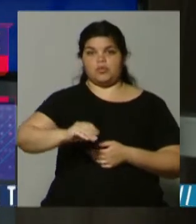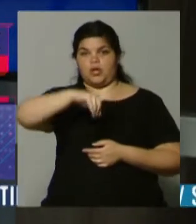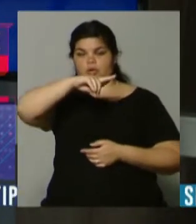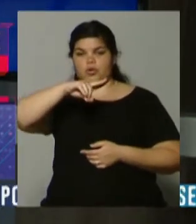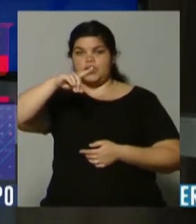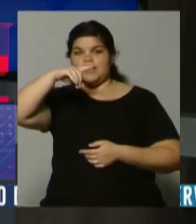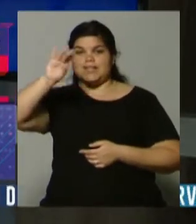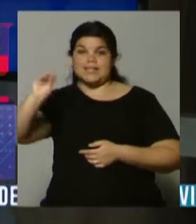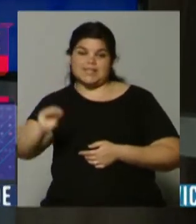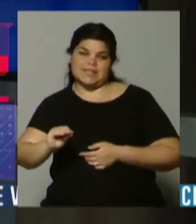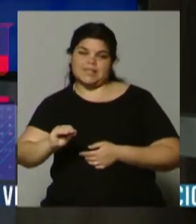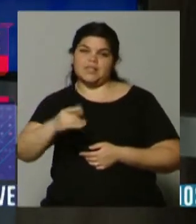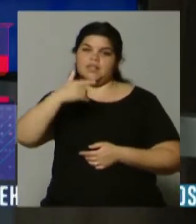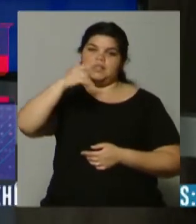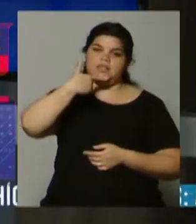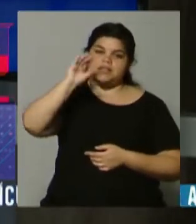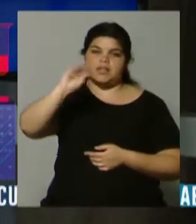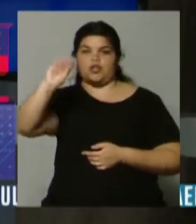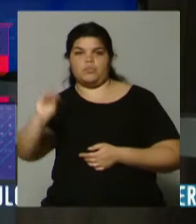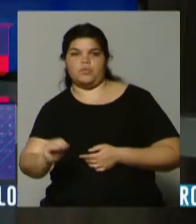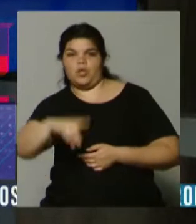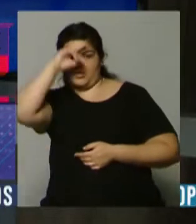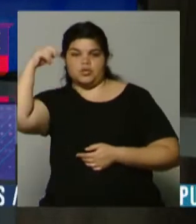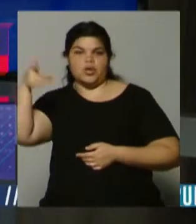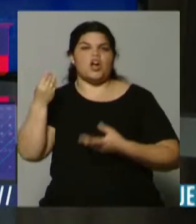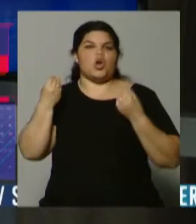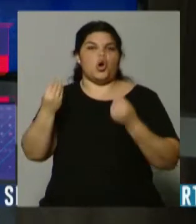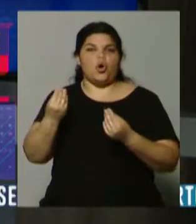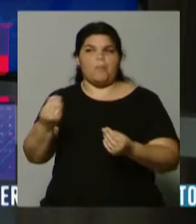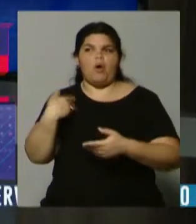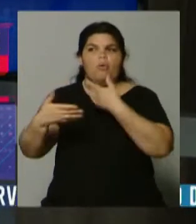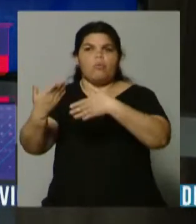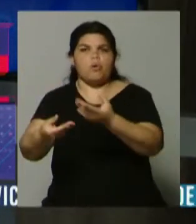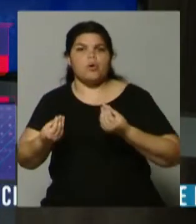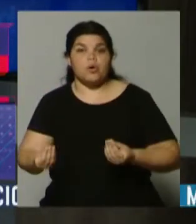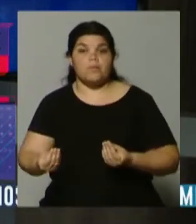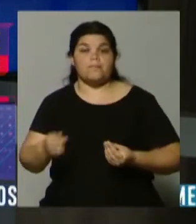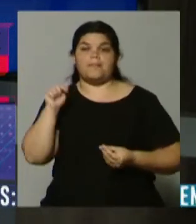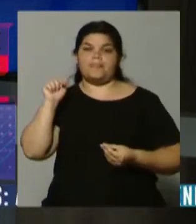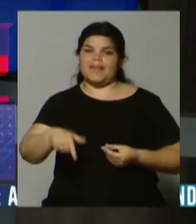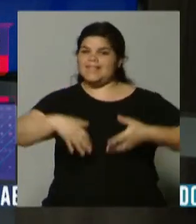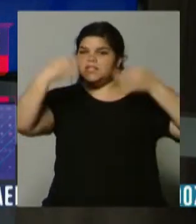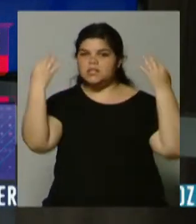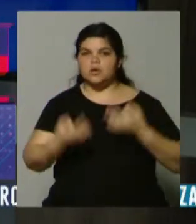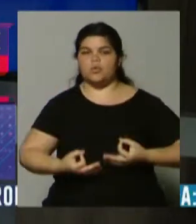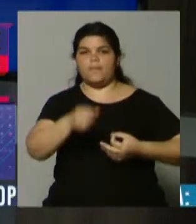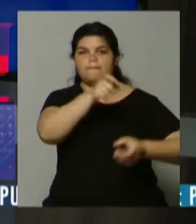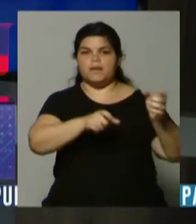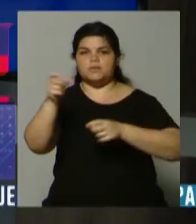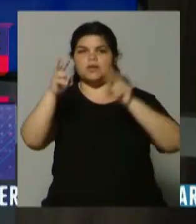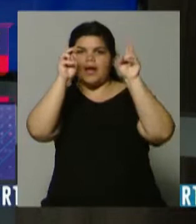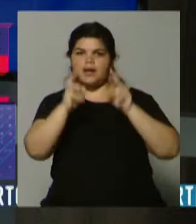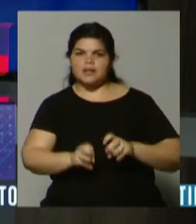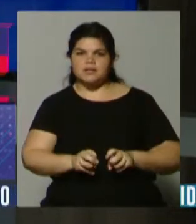caos económico que vino después de esa elección, cómo fue procesado y leído por el electorado. Creo que va a haber mucho énfasis, o vamos a ver los analistas políticos reflexionando